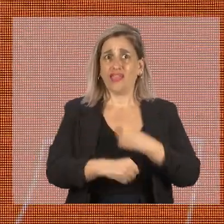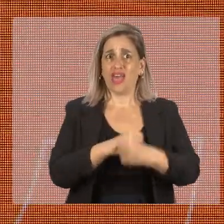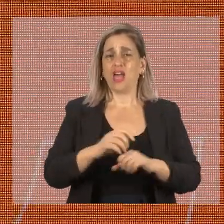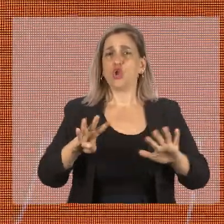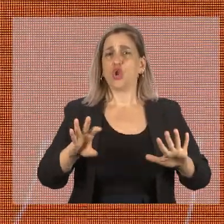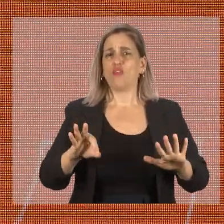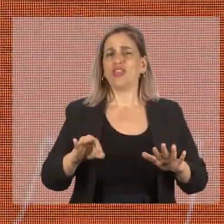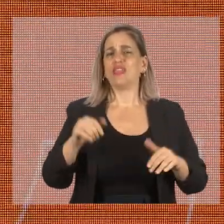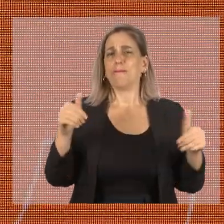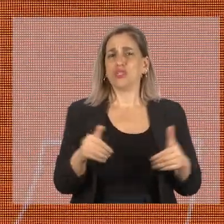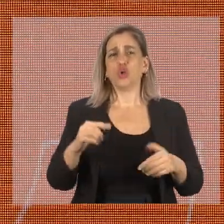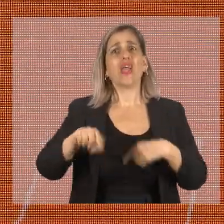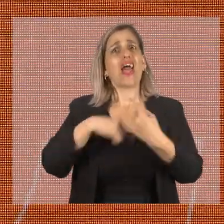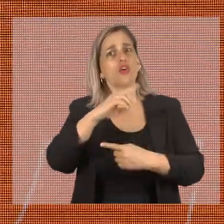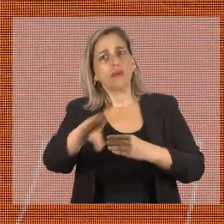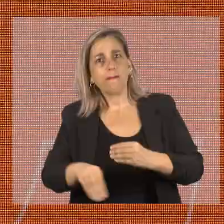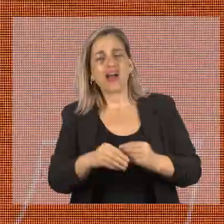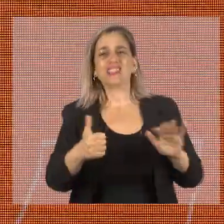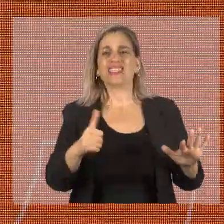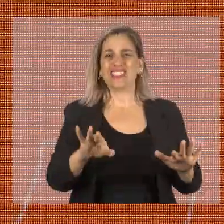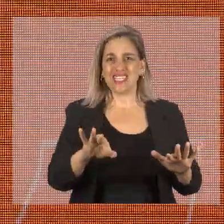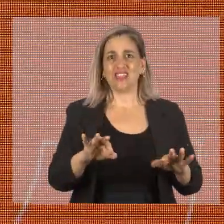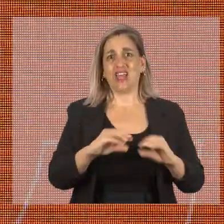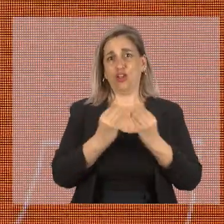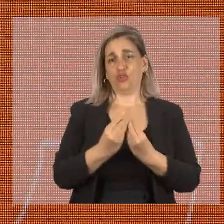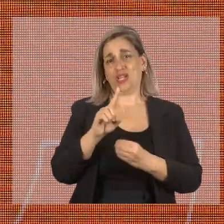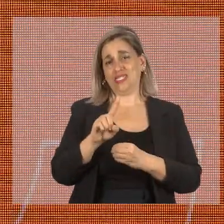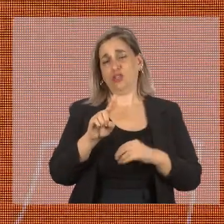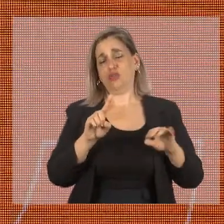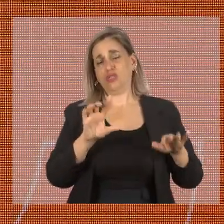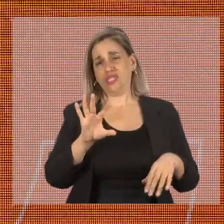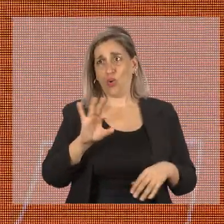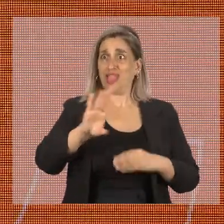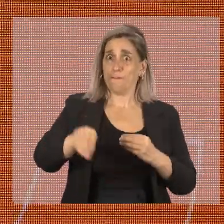90 millones de dólares y el año que viene se suman 60 a los 150.